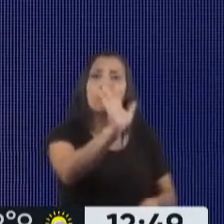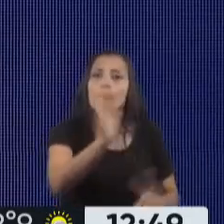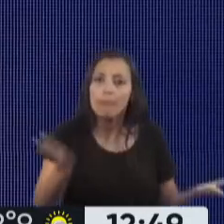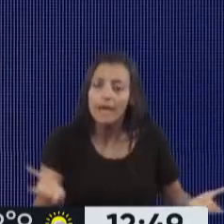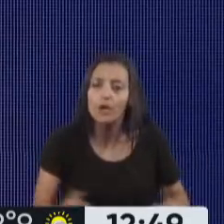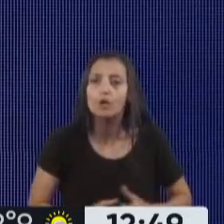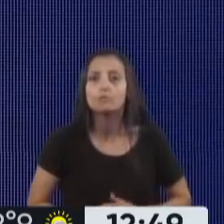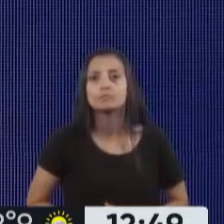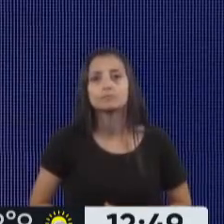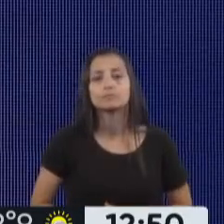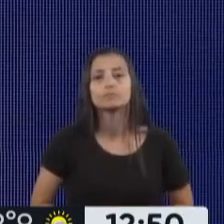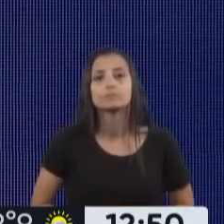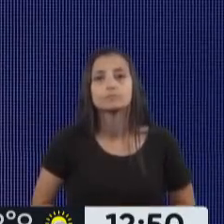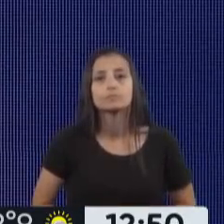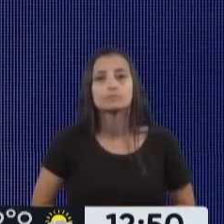Pero